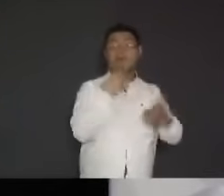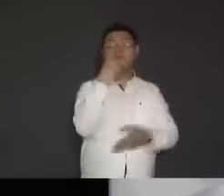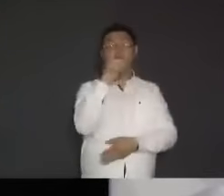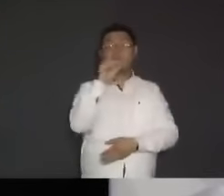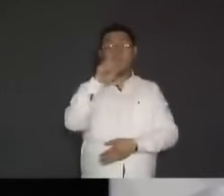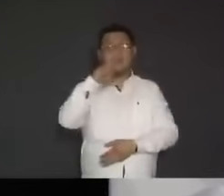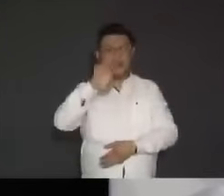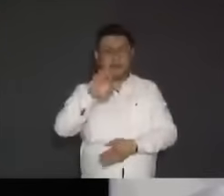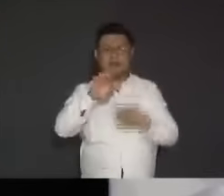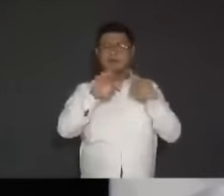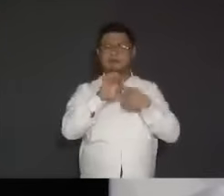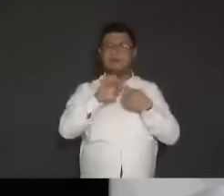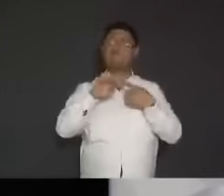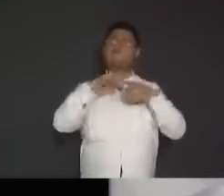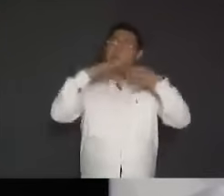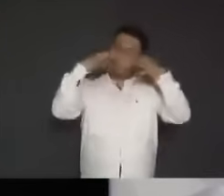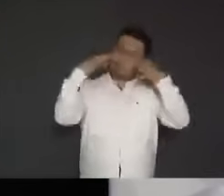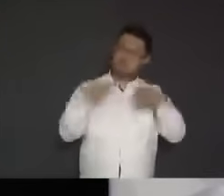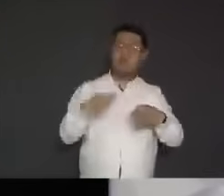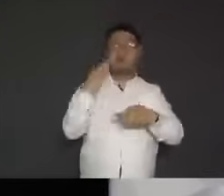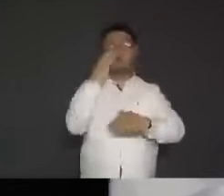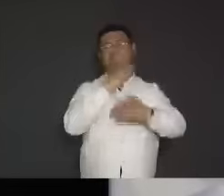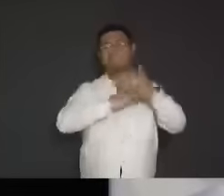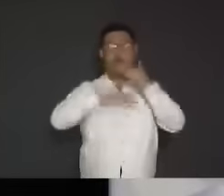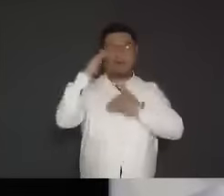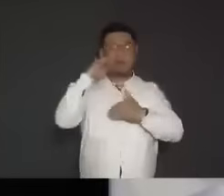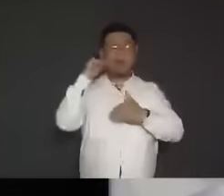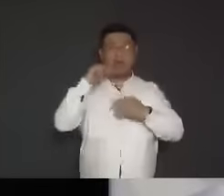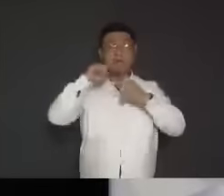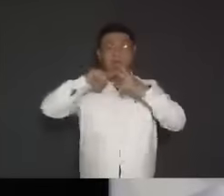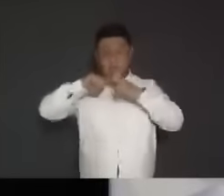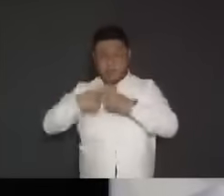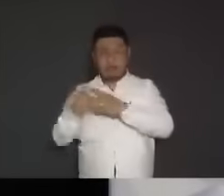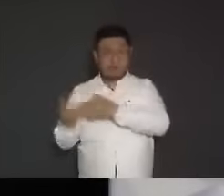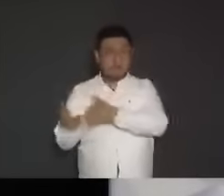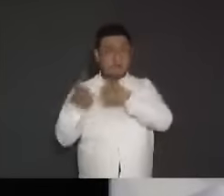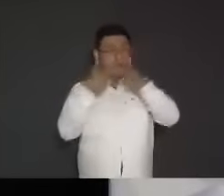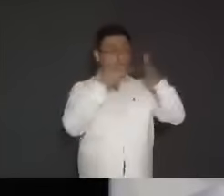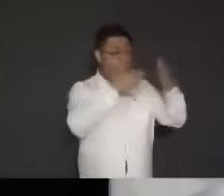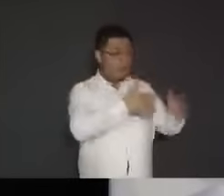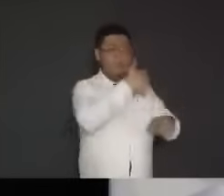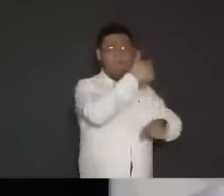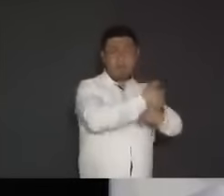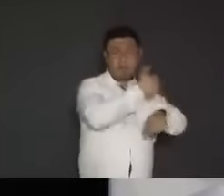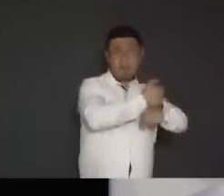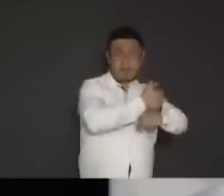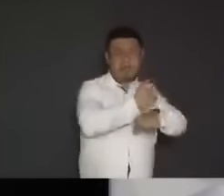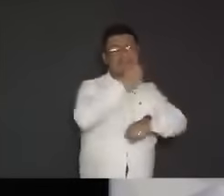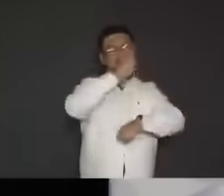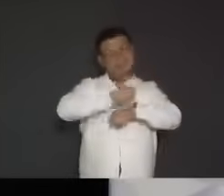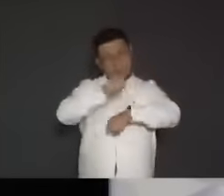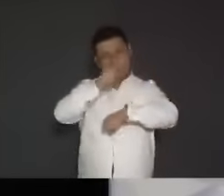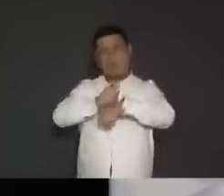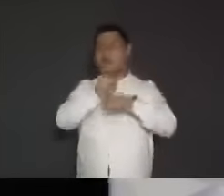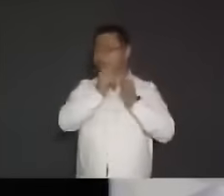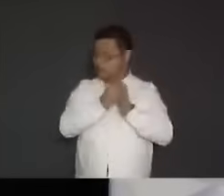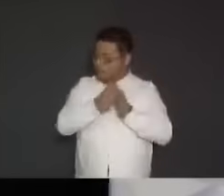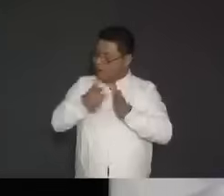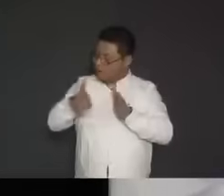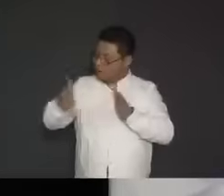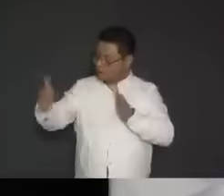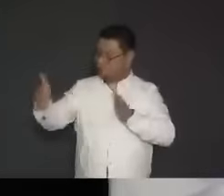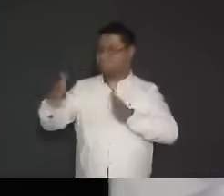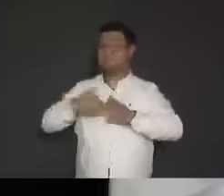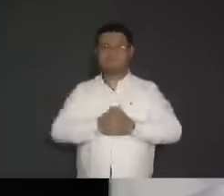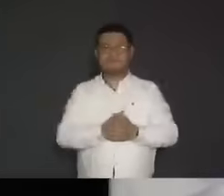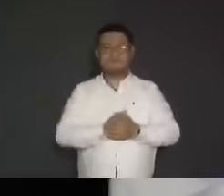éxito para poder desde la primaria y desde preescolar poder informar acerca de las consecuencias del consumo de drogas.